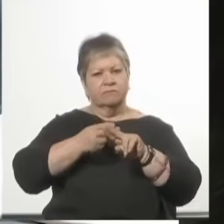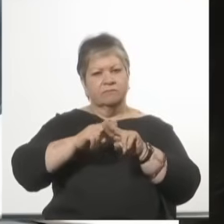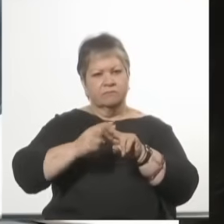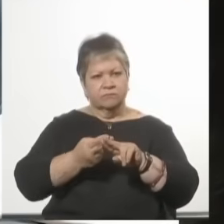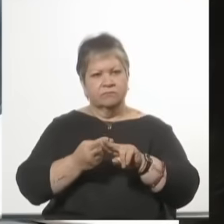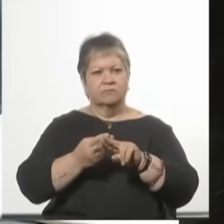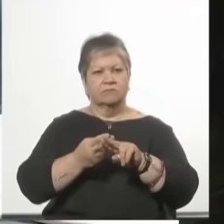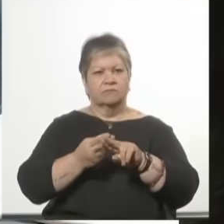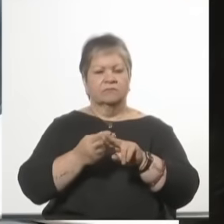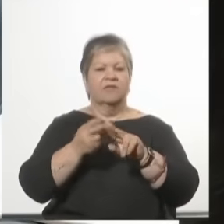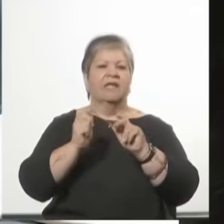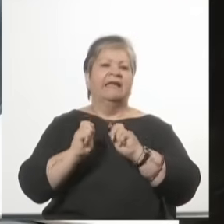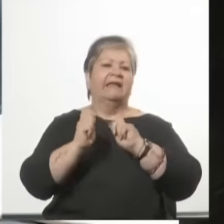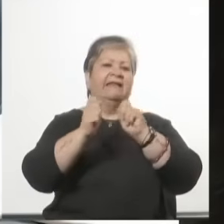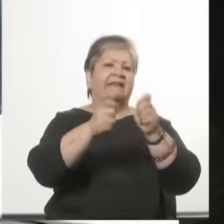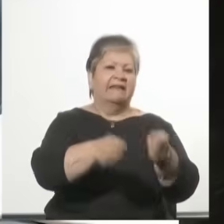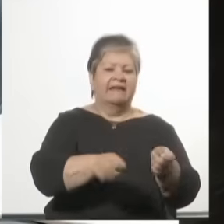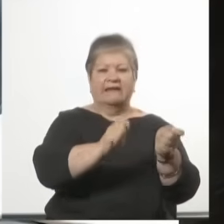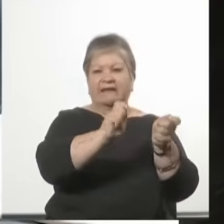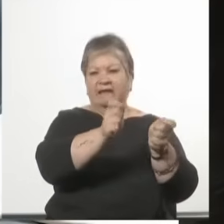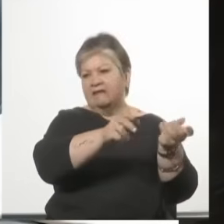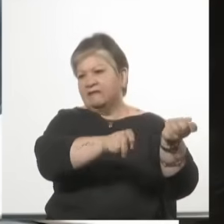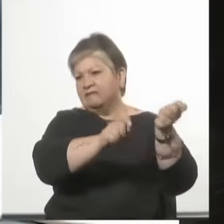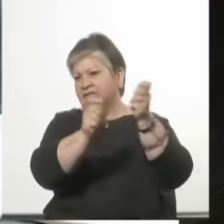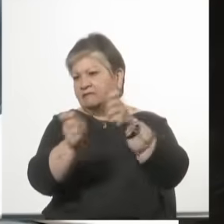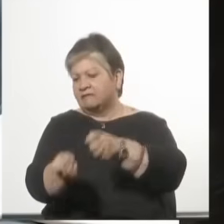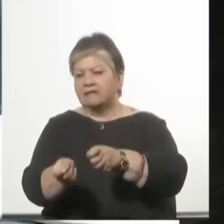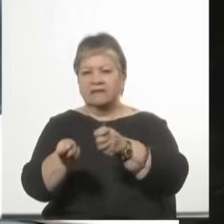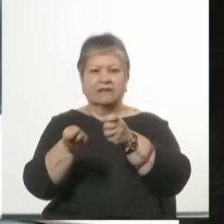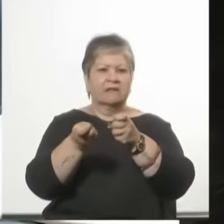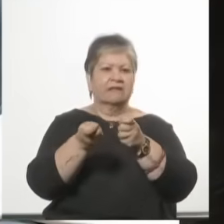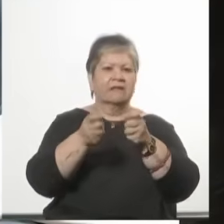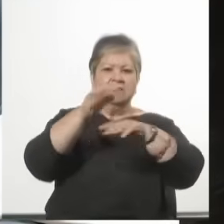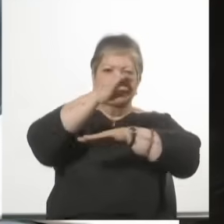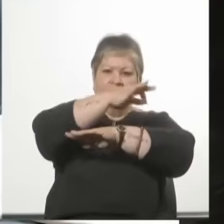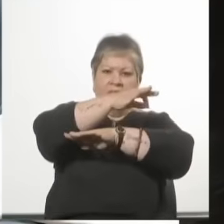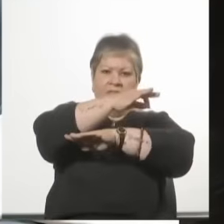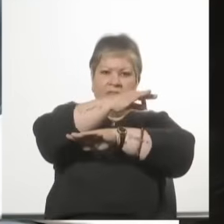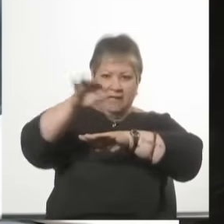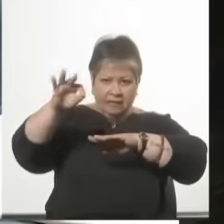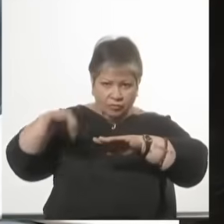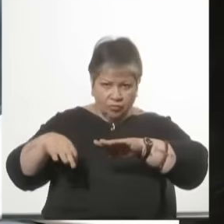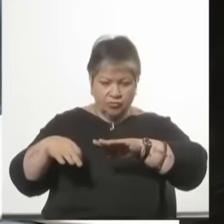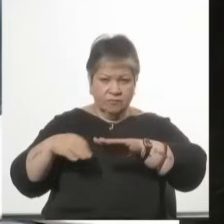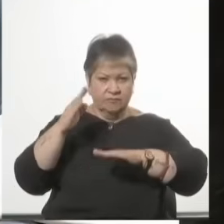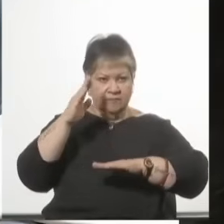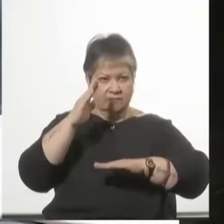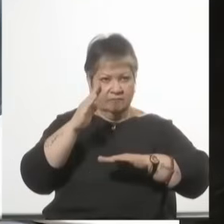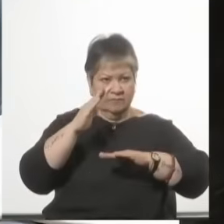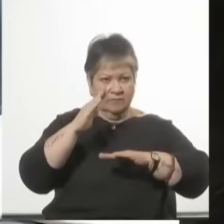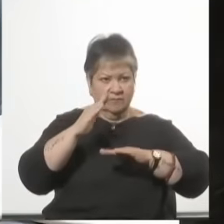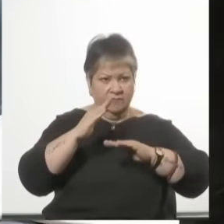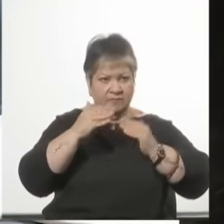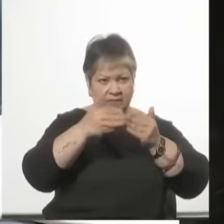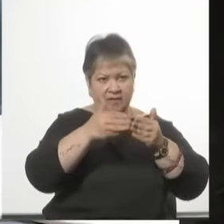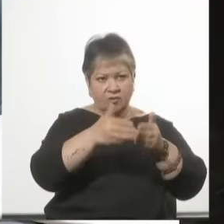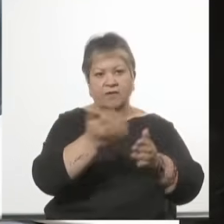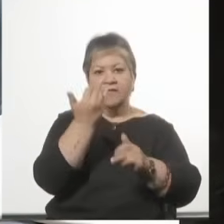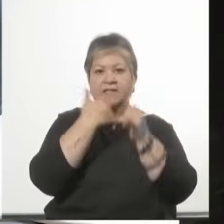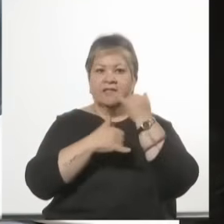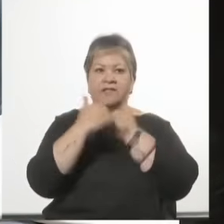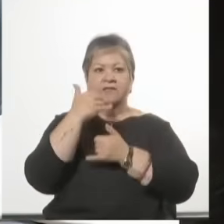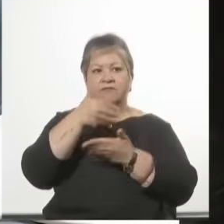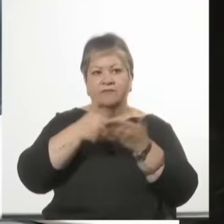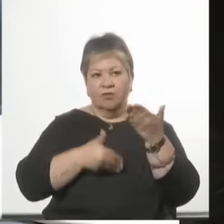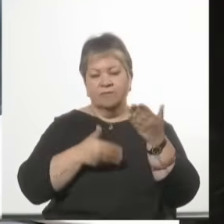referencia a quién entregó, a quién y bajo qué medio la información de los planos? El informe de la Facultad de Ingeniería